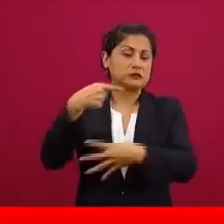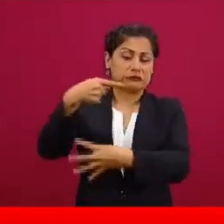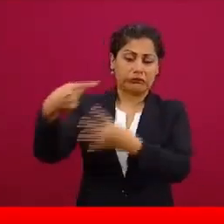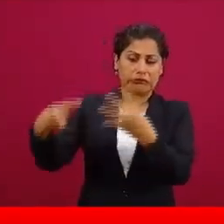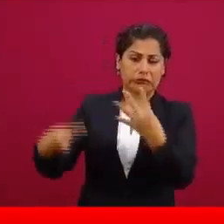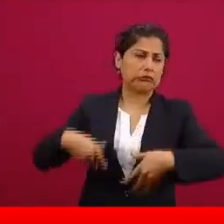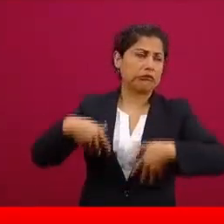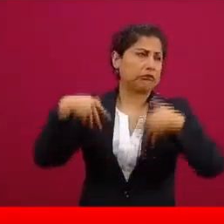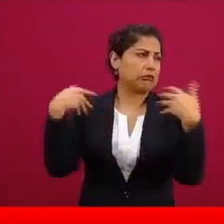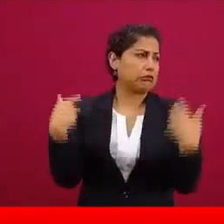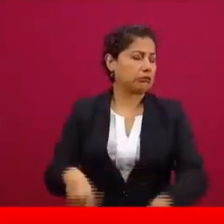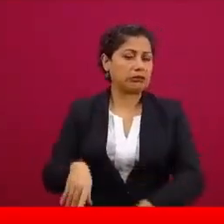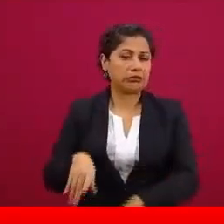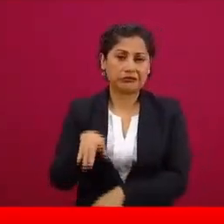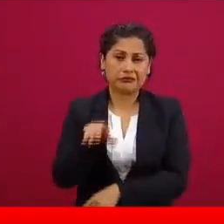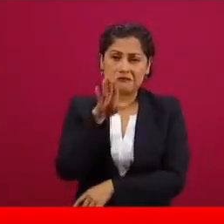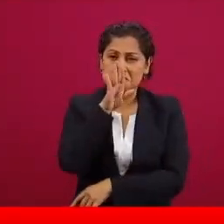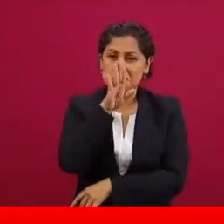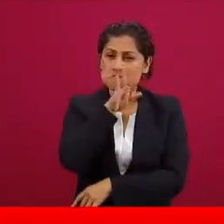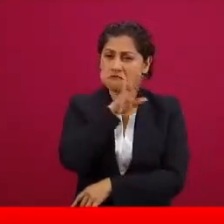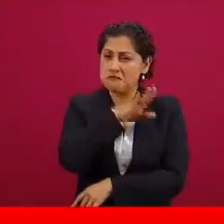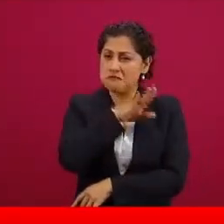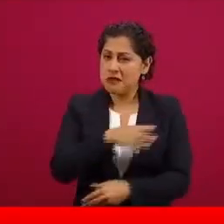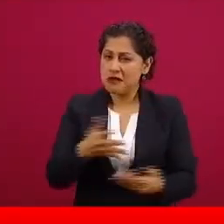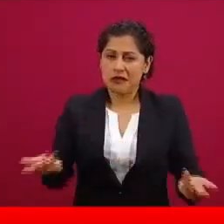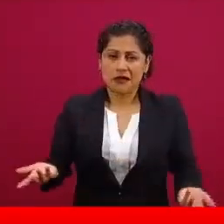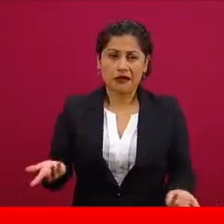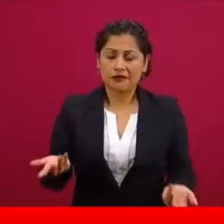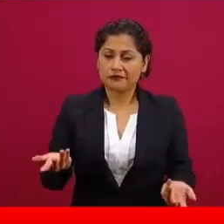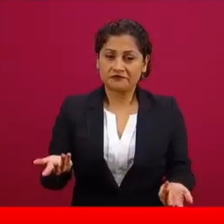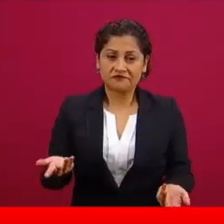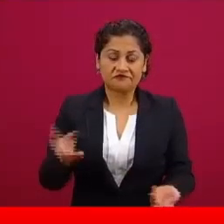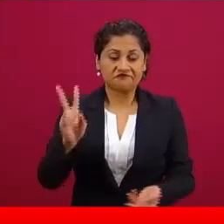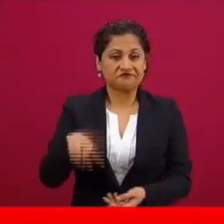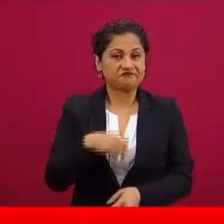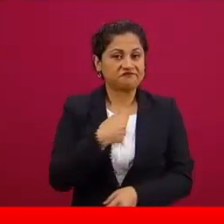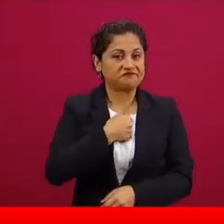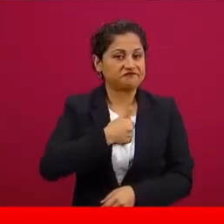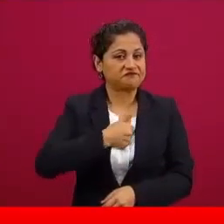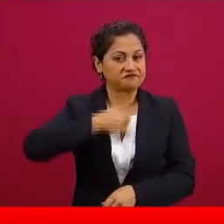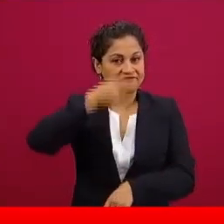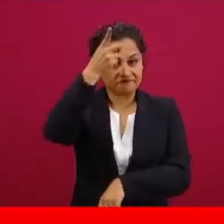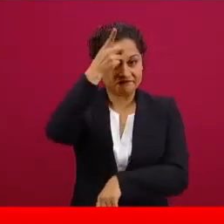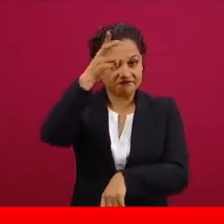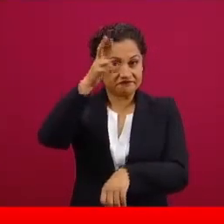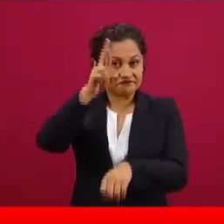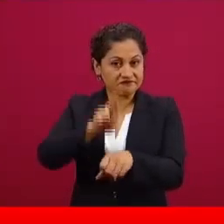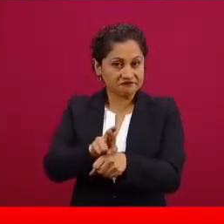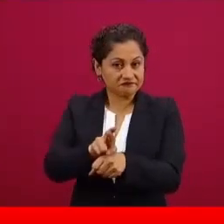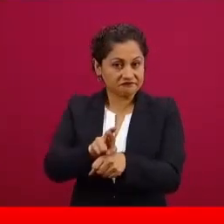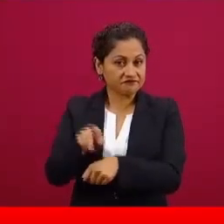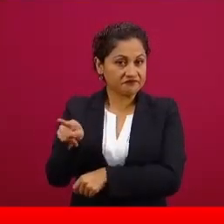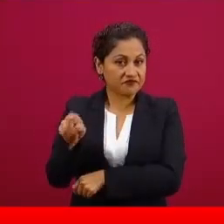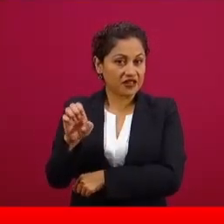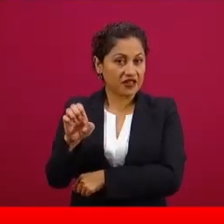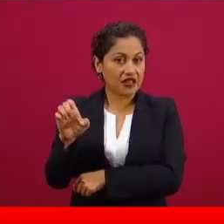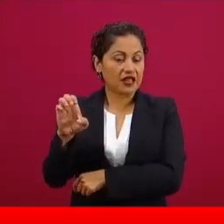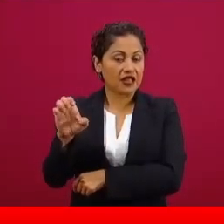el director de Excelsior, su